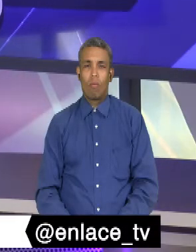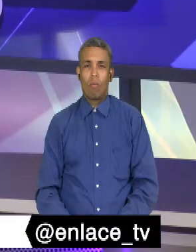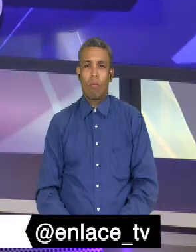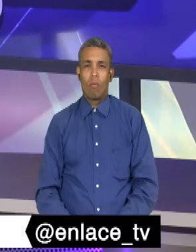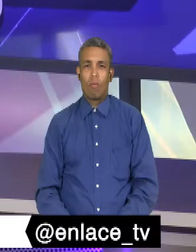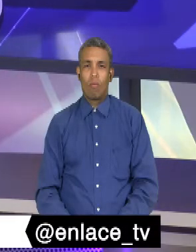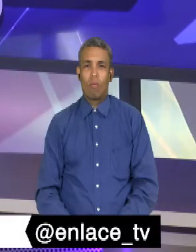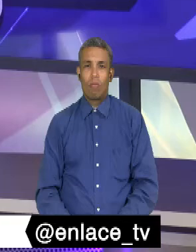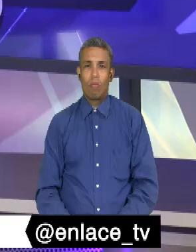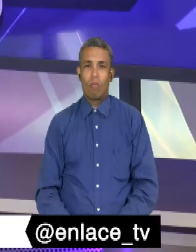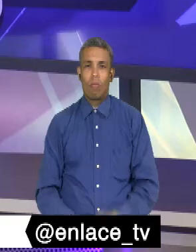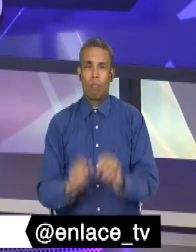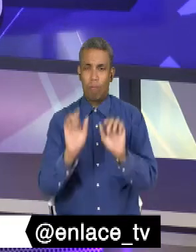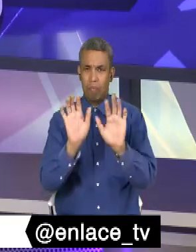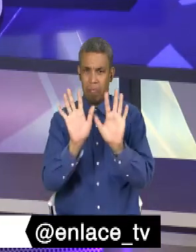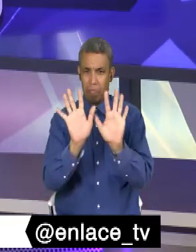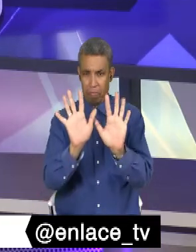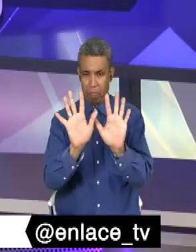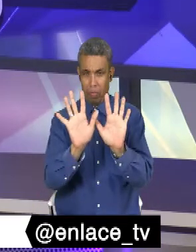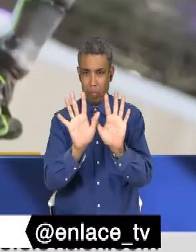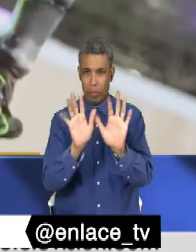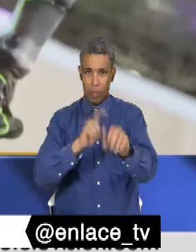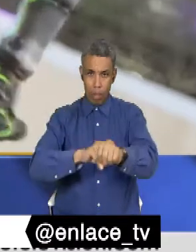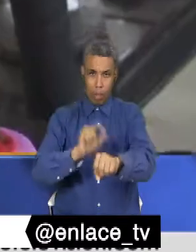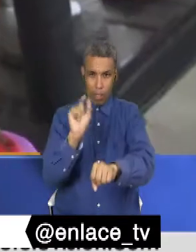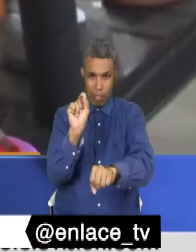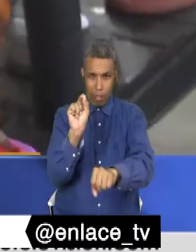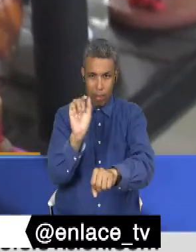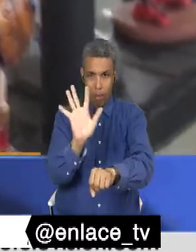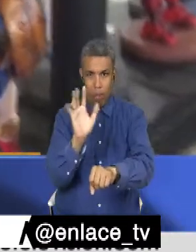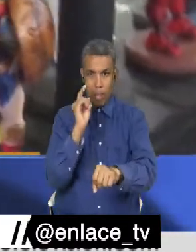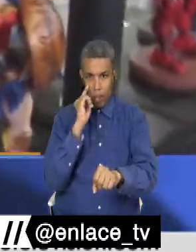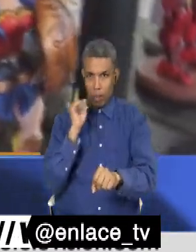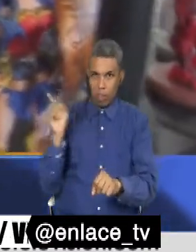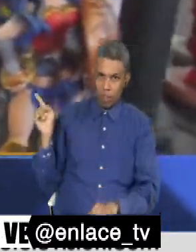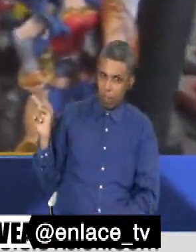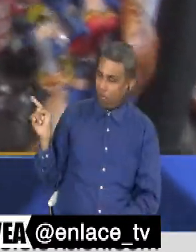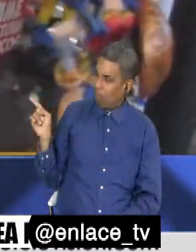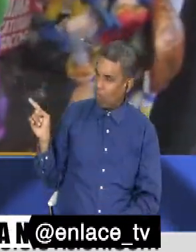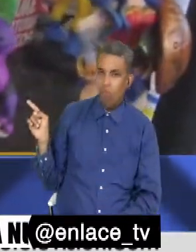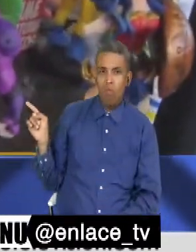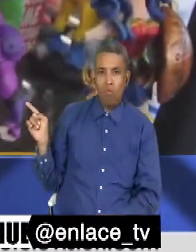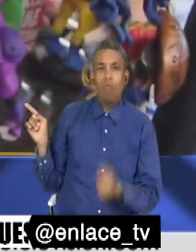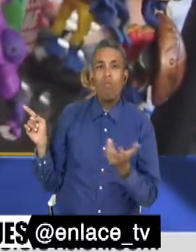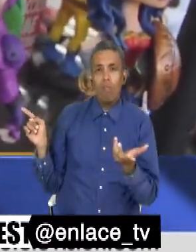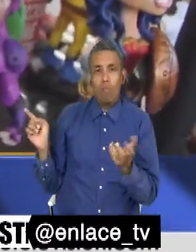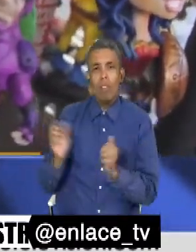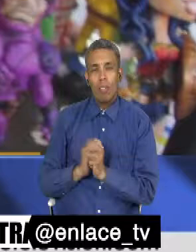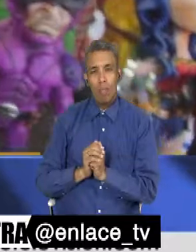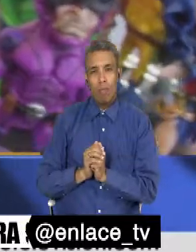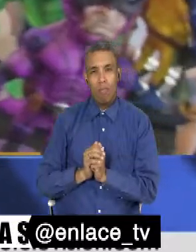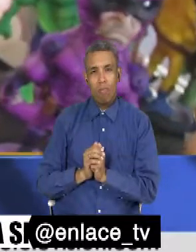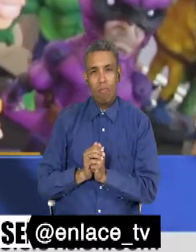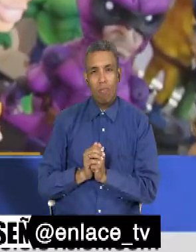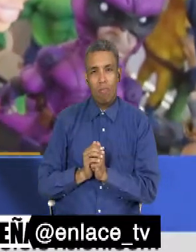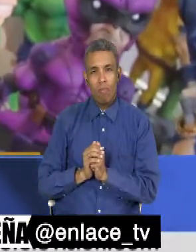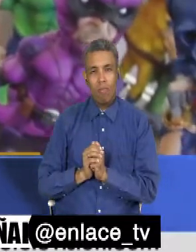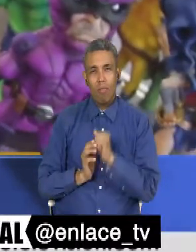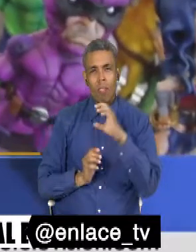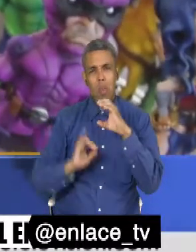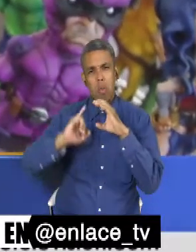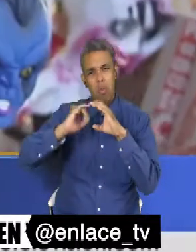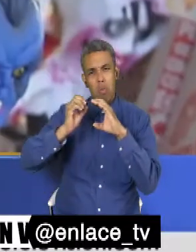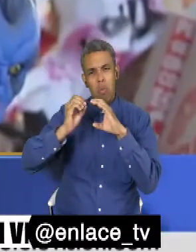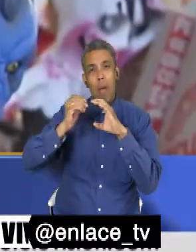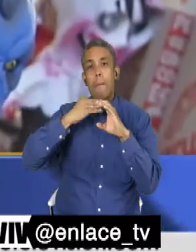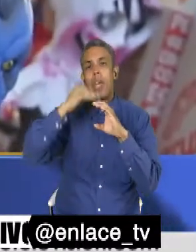Hacemos una pausa en el noticiero que usted quiere ver en instantes. Al volver, espere detalles sobre la Comic Con que tiene lugar en la ciudad